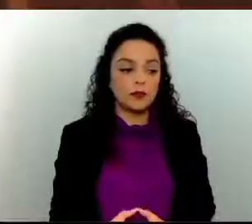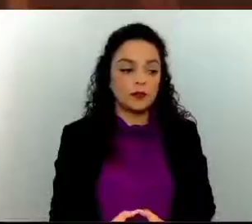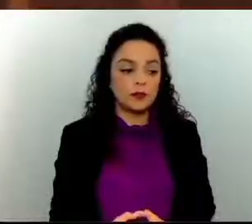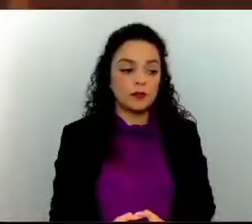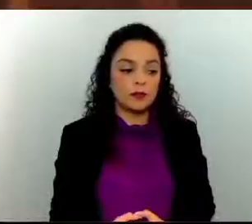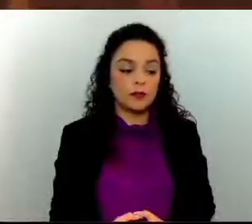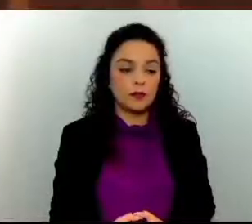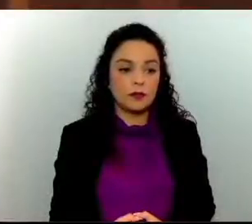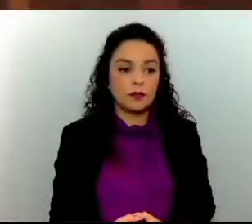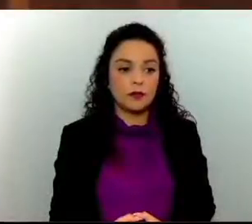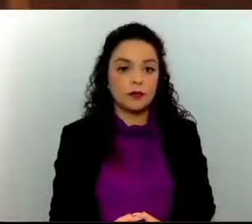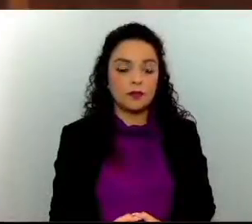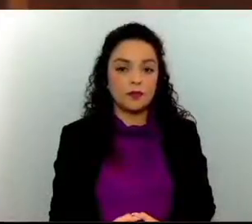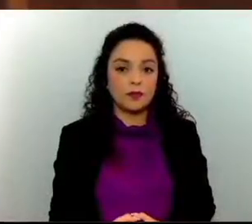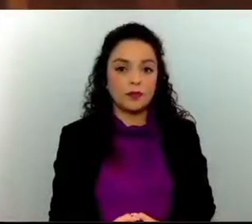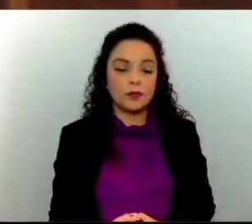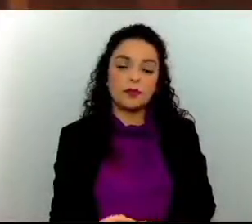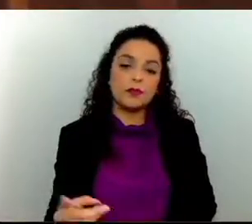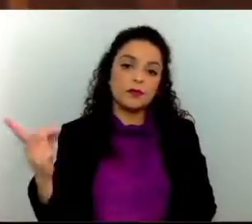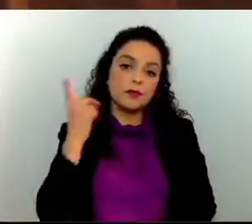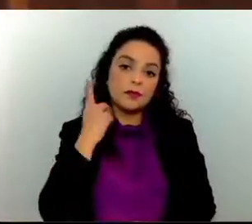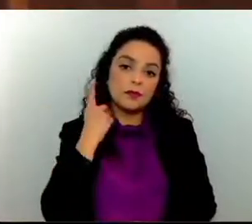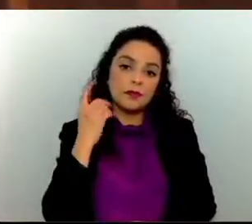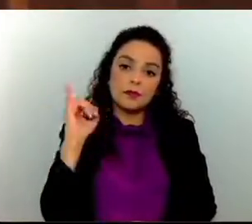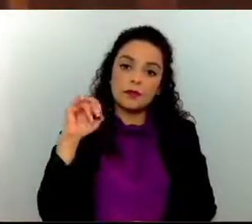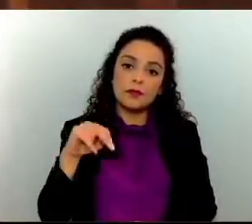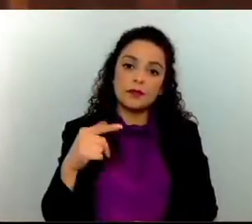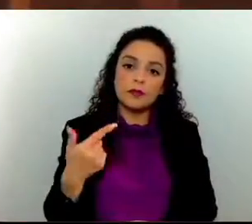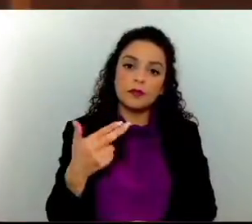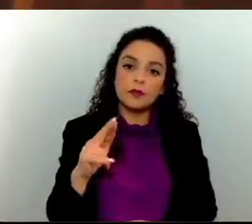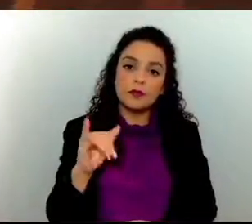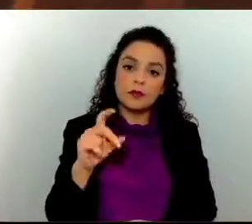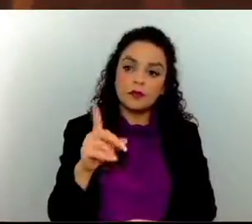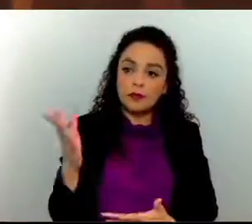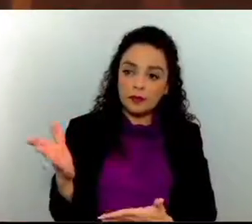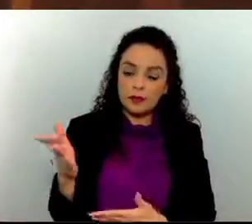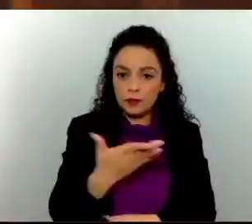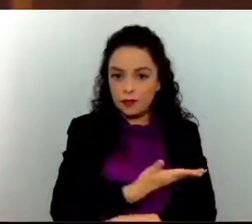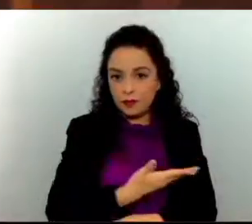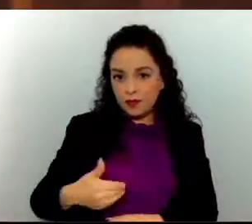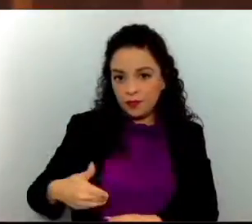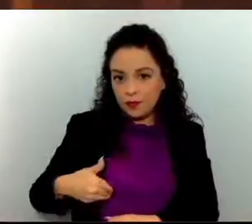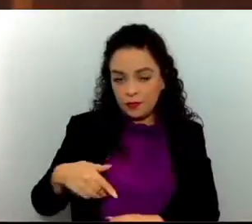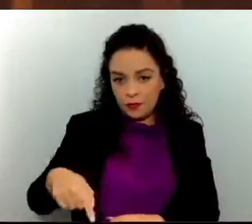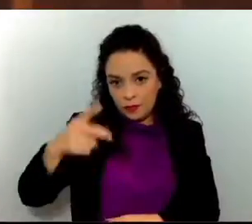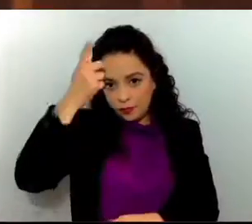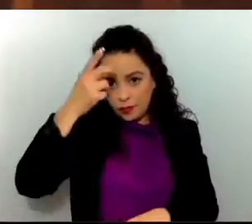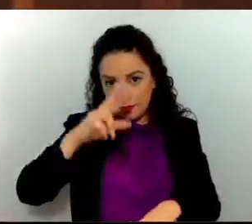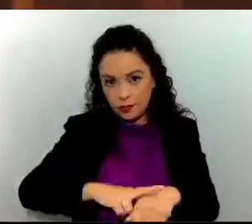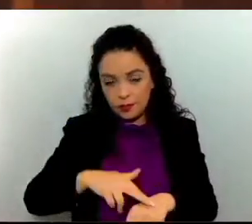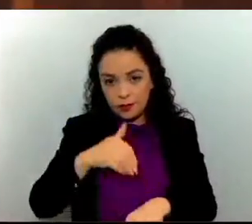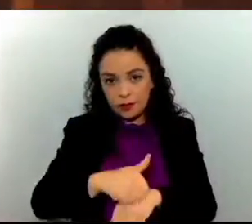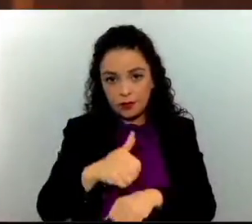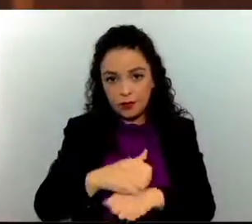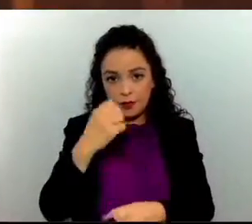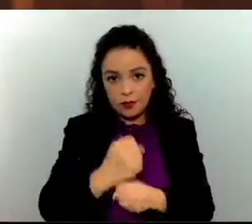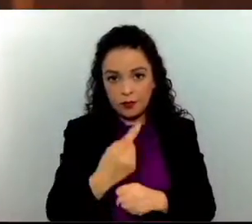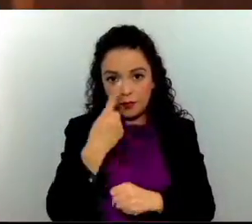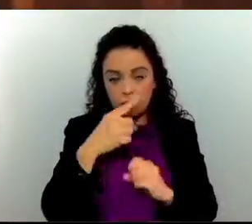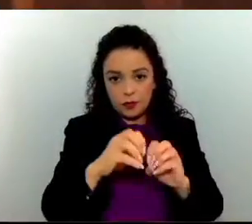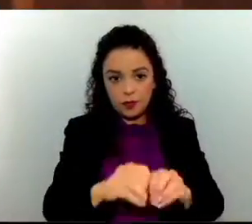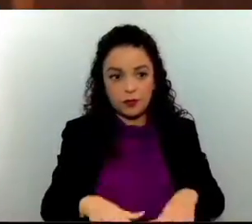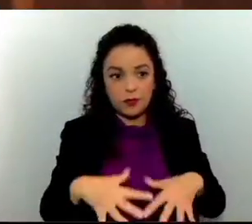Diputada Ingrid Krasopani Shemeleski Castro, Presidenta de la Directiva de la 61ª Legislatura